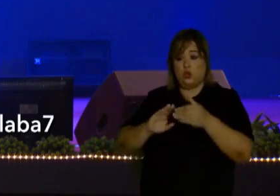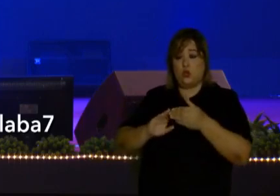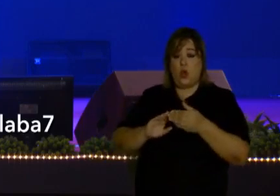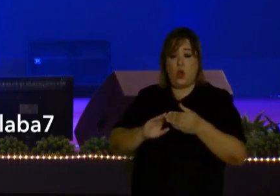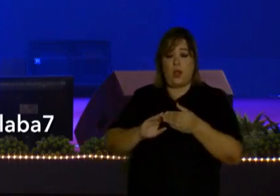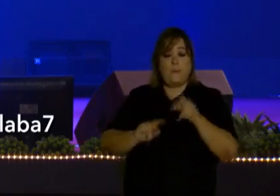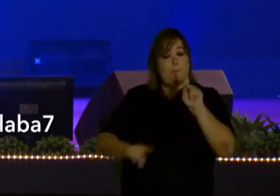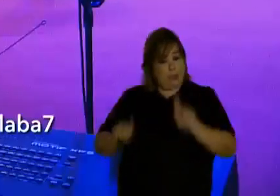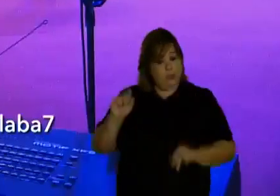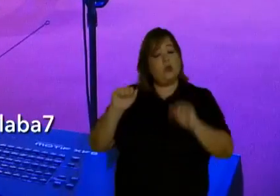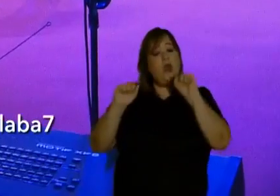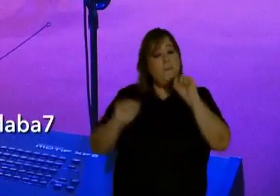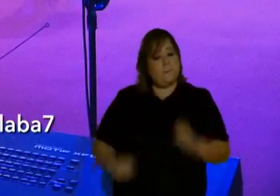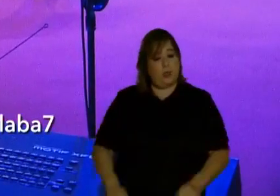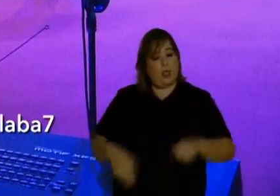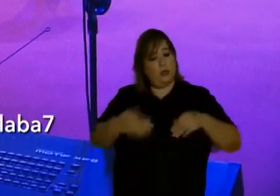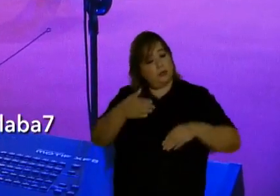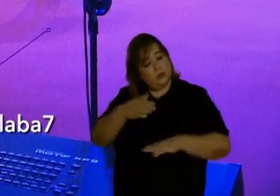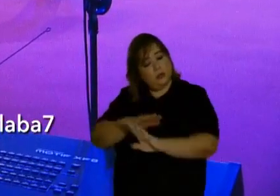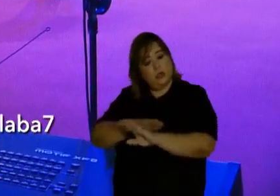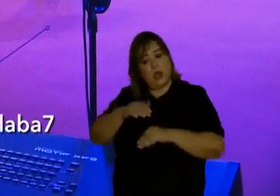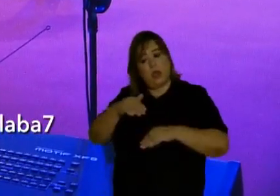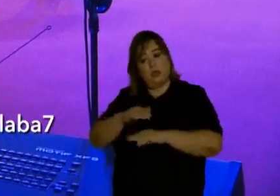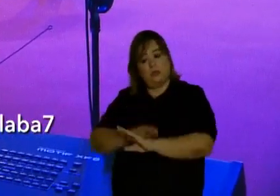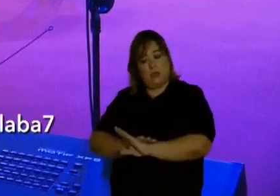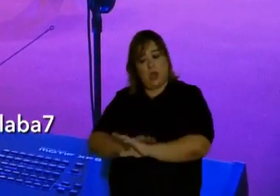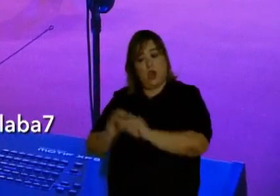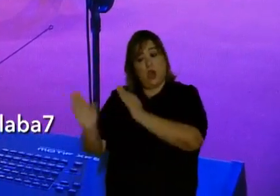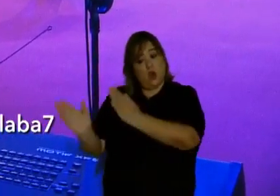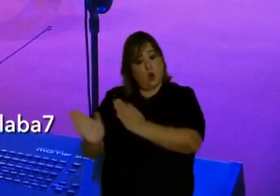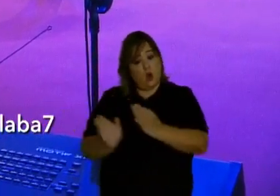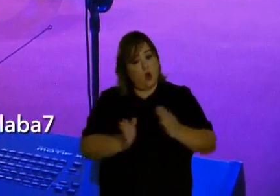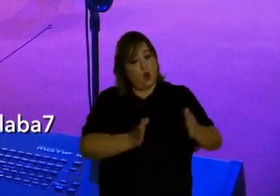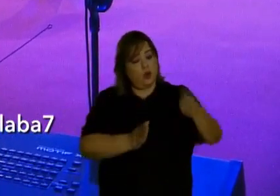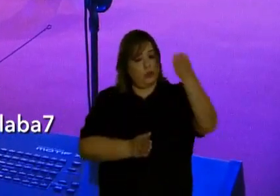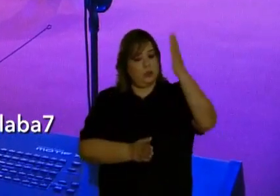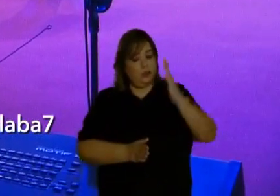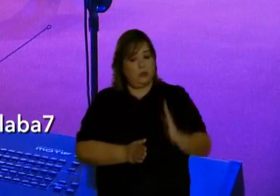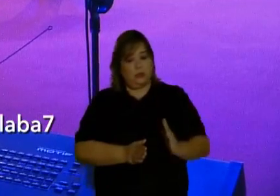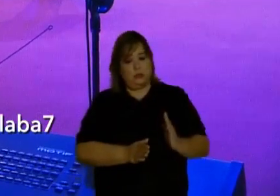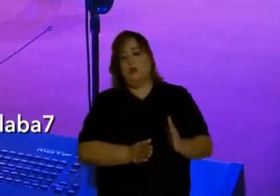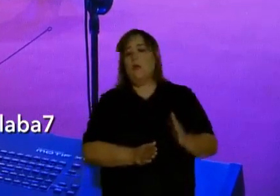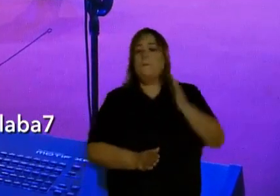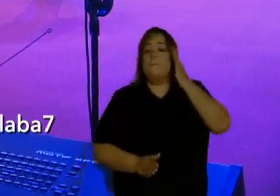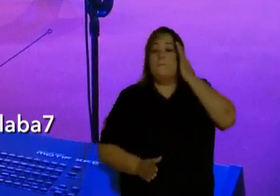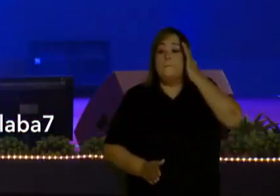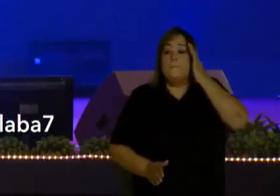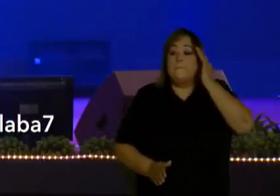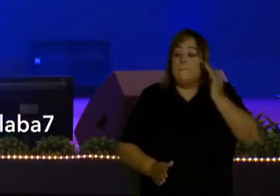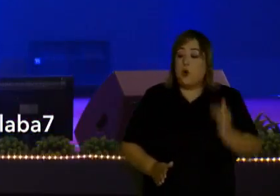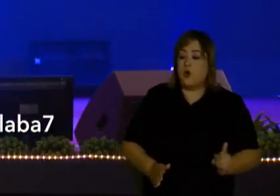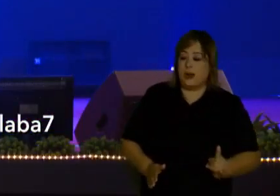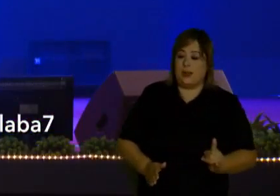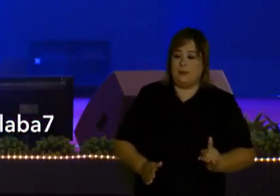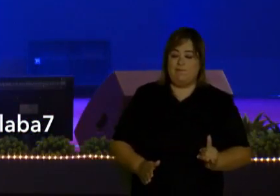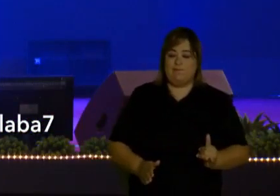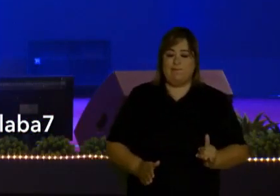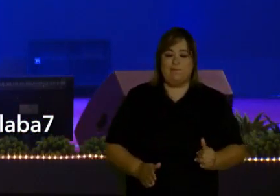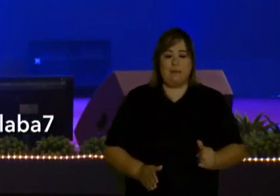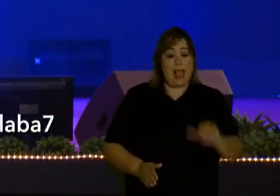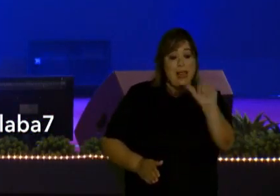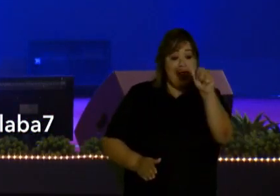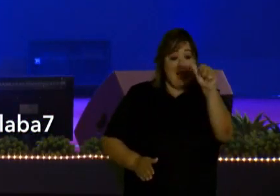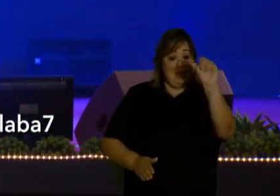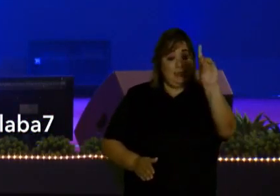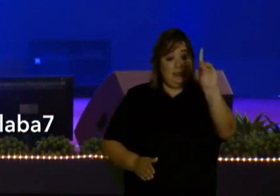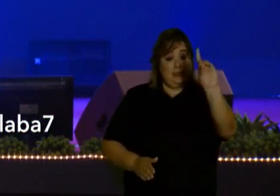autoridad. Un asunto de orden. Porque el diezmo tiene que ver con obediencia, tiene que ver con orden,